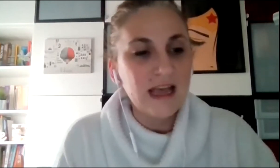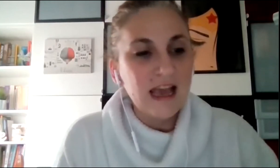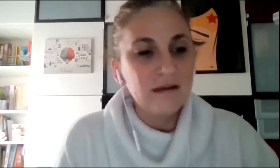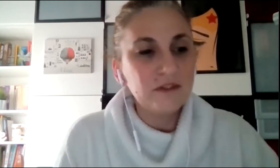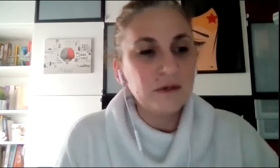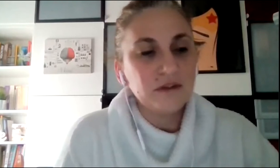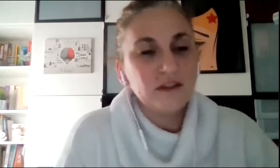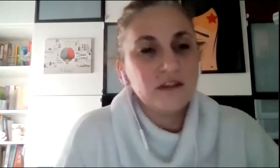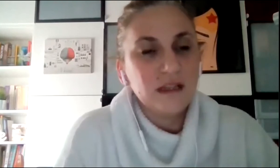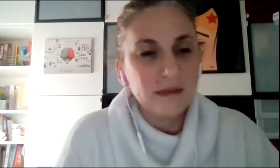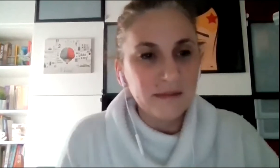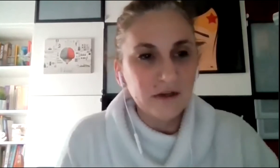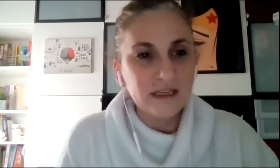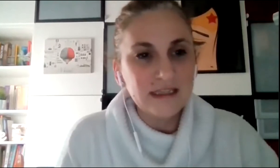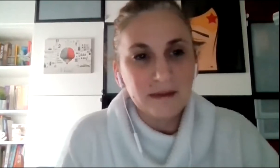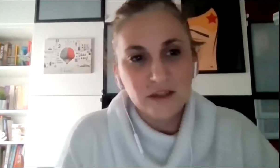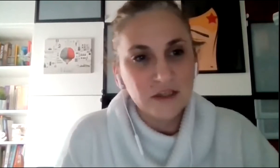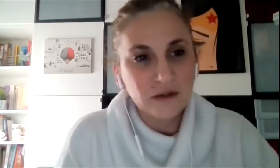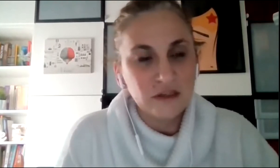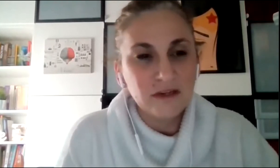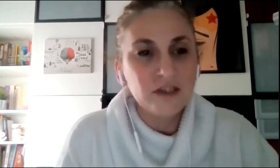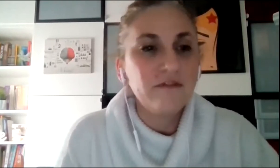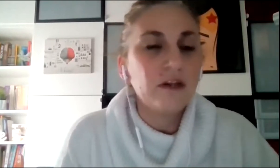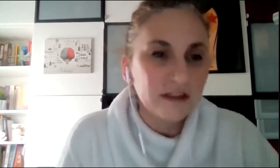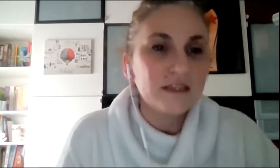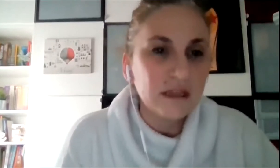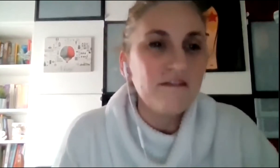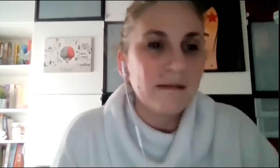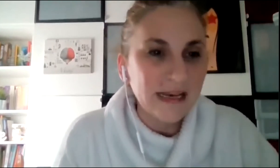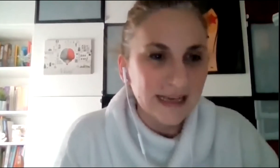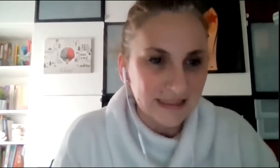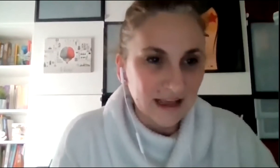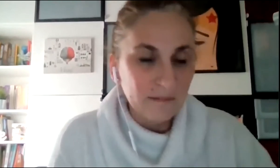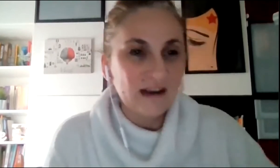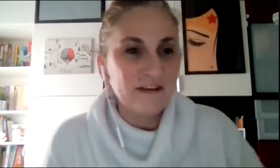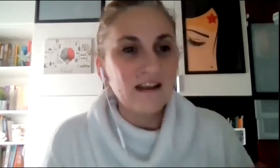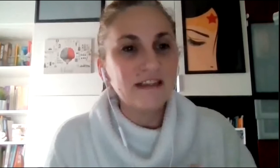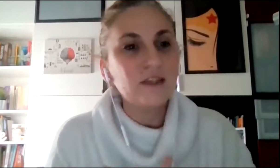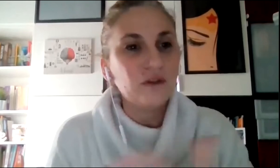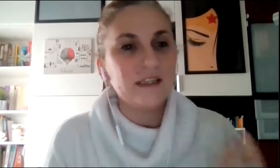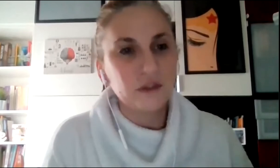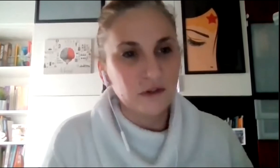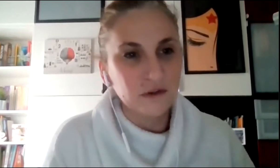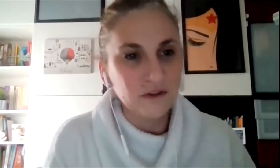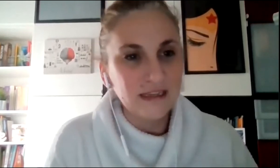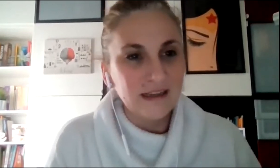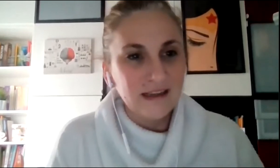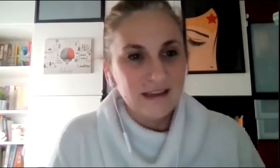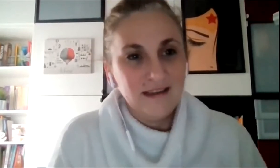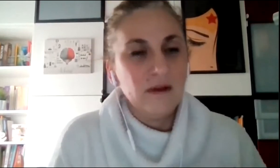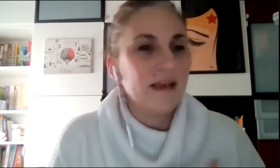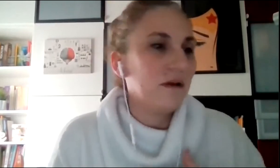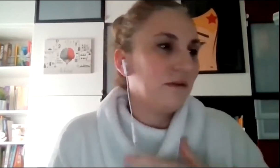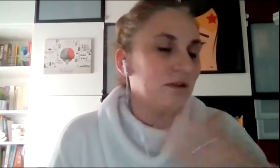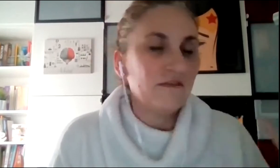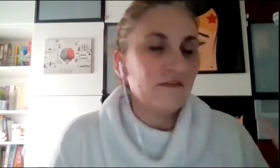caras, hablamos de 450.000 menores, de personas con autismo, que son 450.000 familias, porque al final afecta a todo el entorno, ¿no?